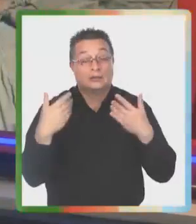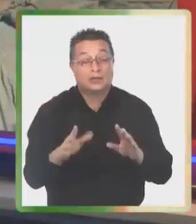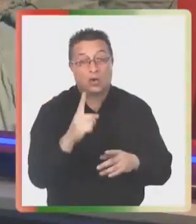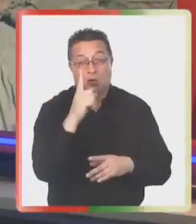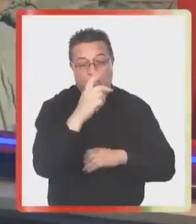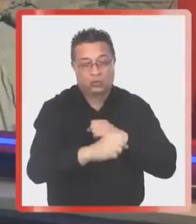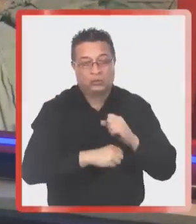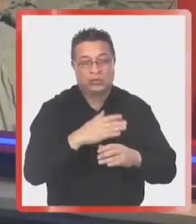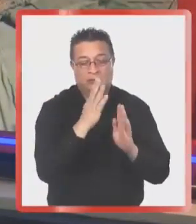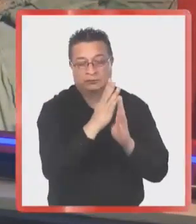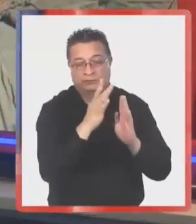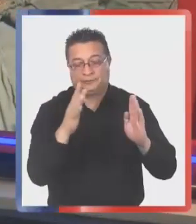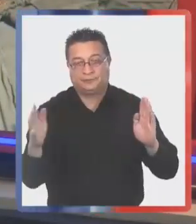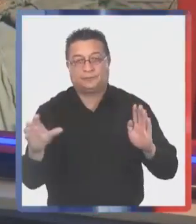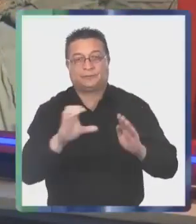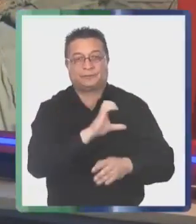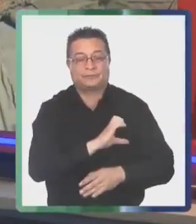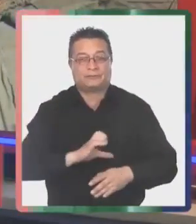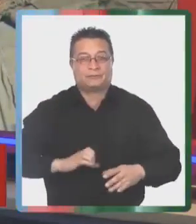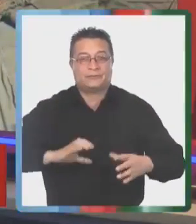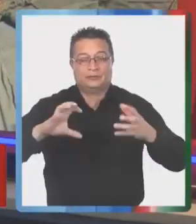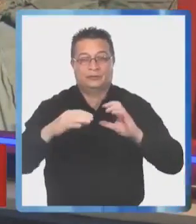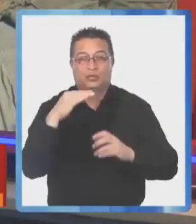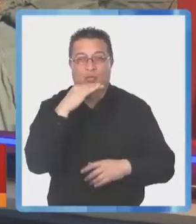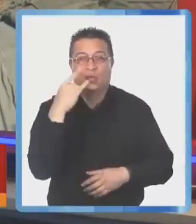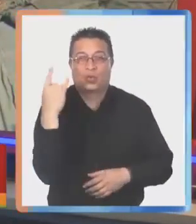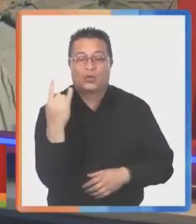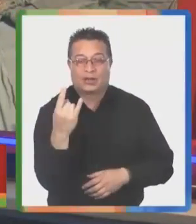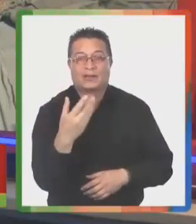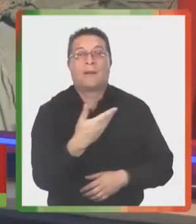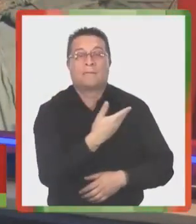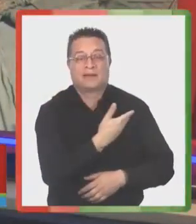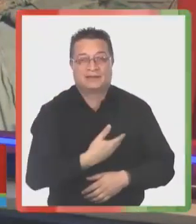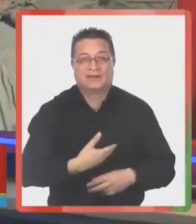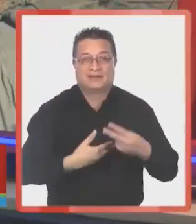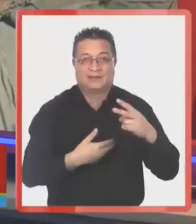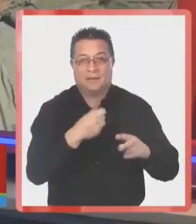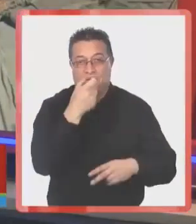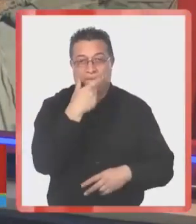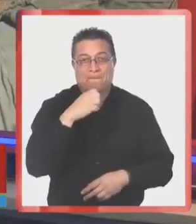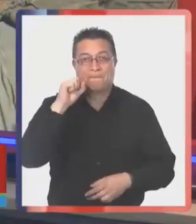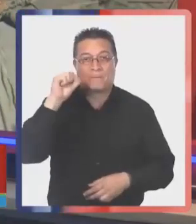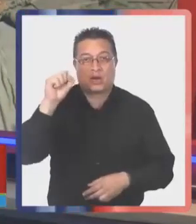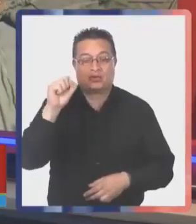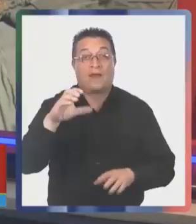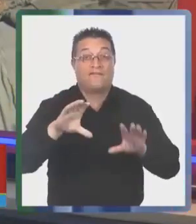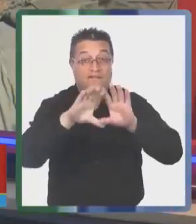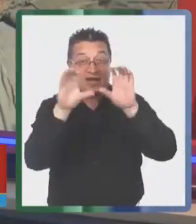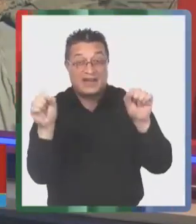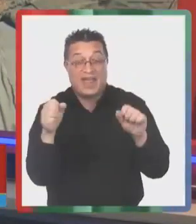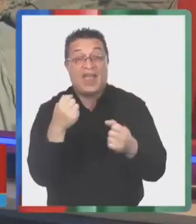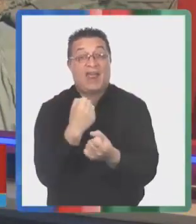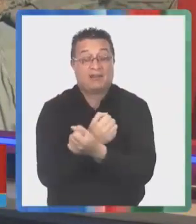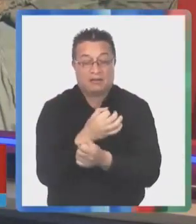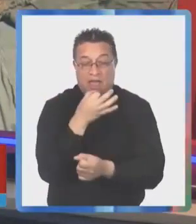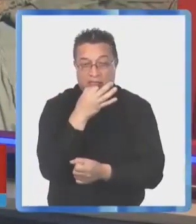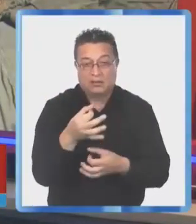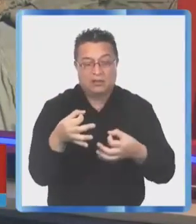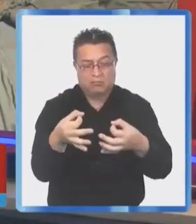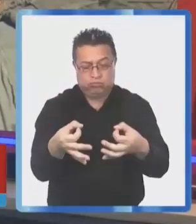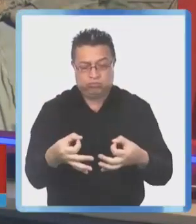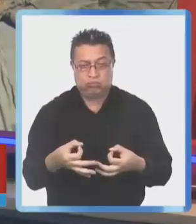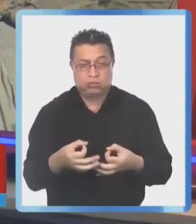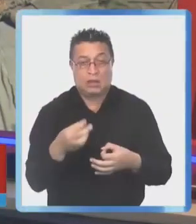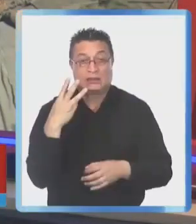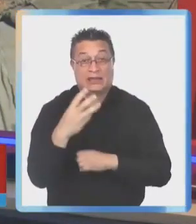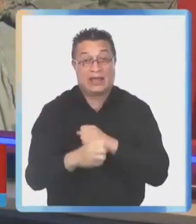Se cumplió un año de vigencia del estado de excepción constitucional de emergencia bajo el gobierno del presidente Gabriel Boric. La Fiscalía y Carabineros aseguran que las